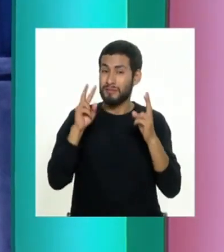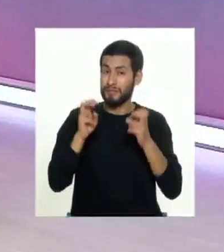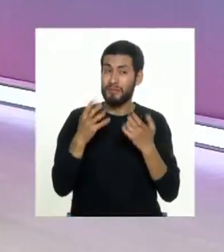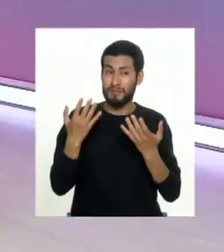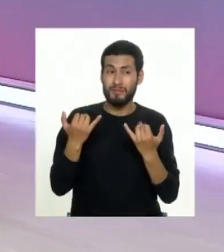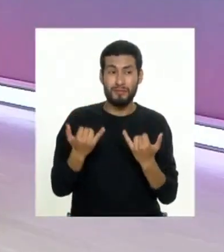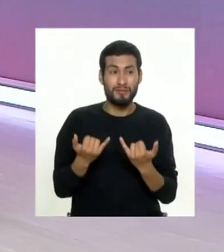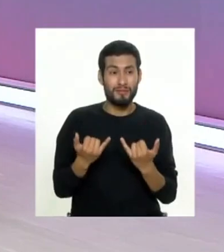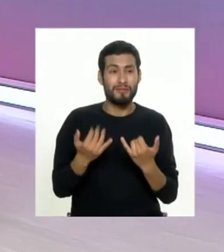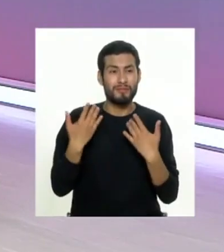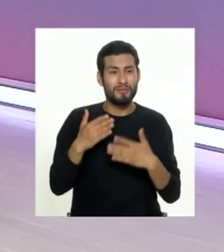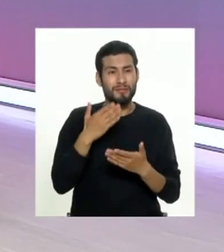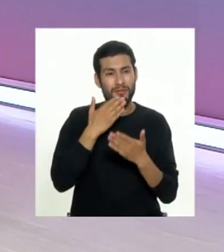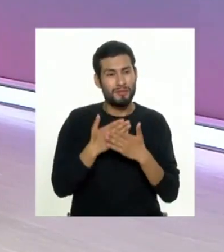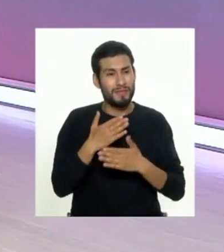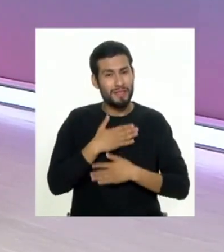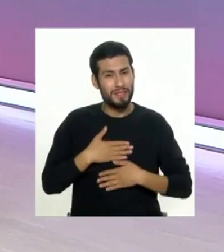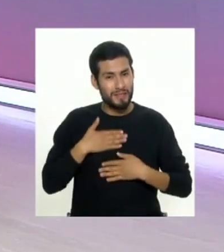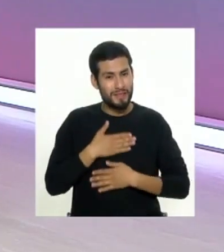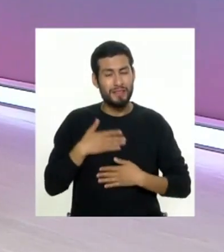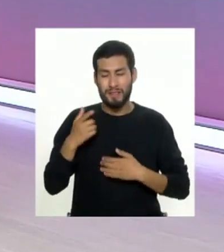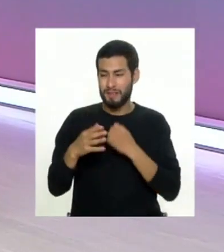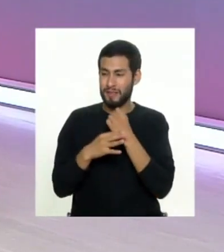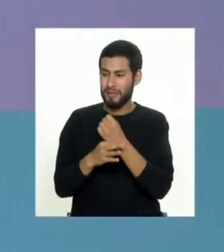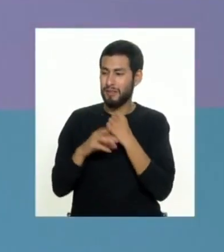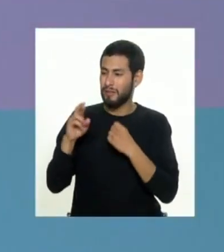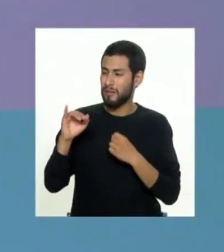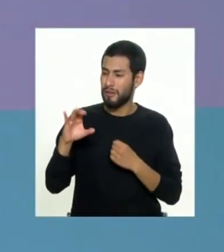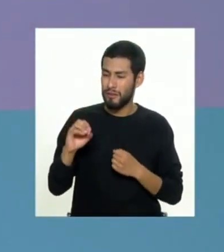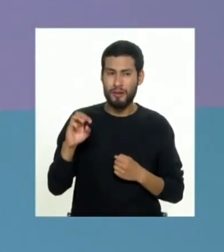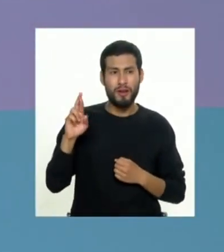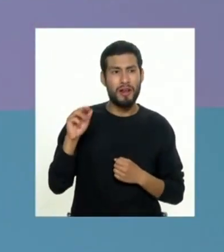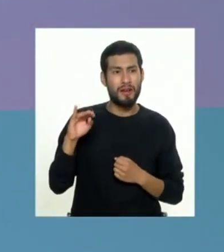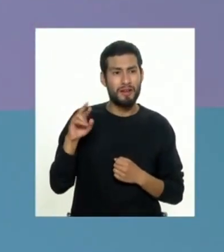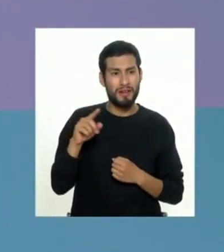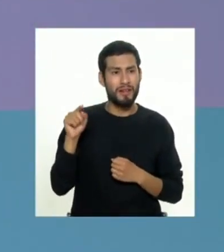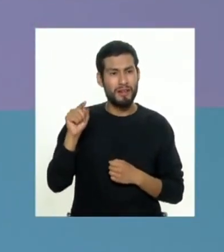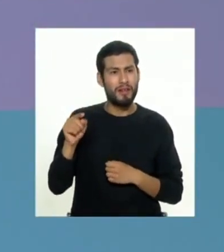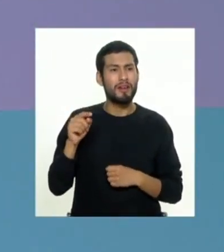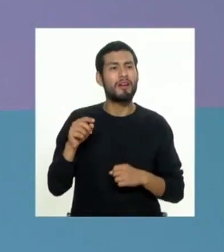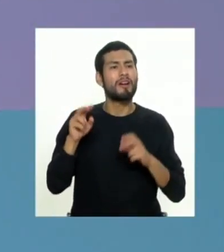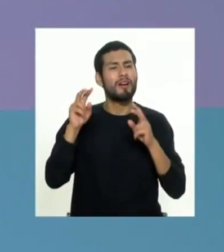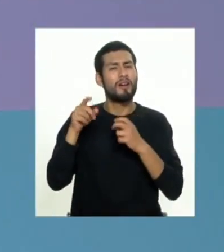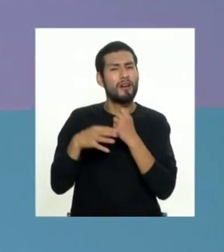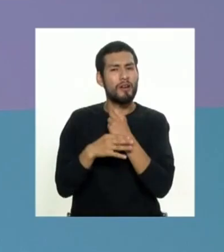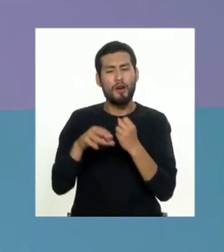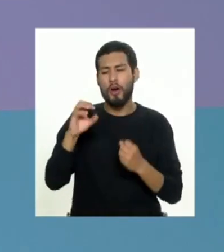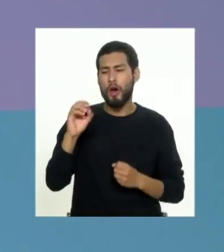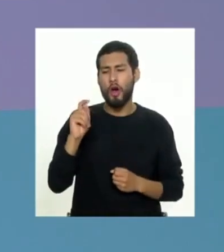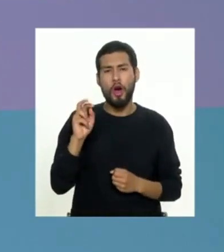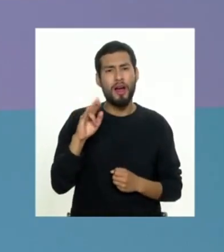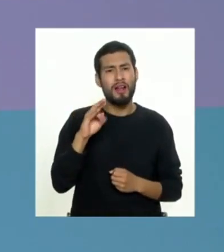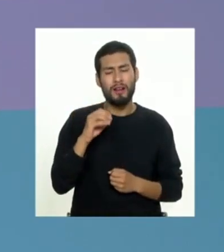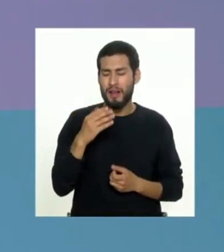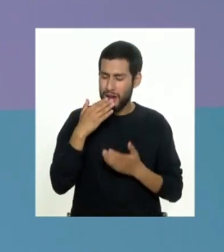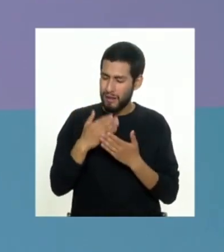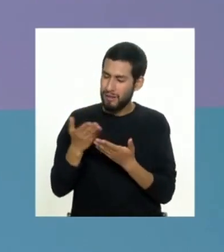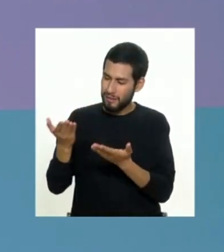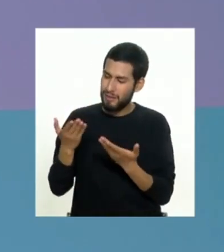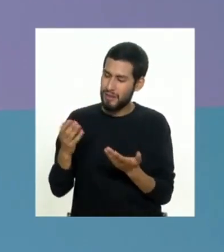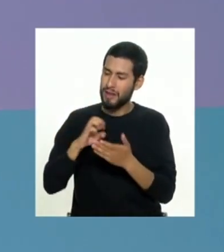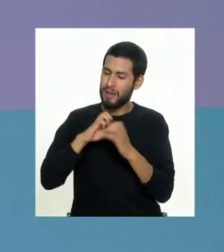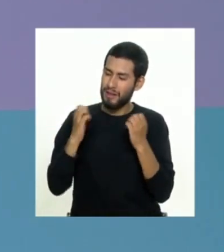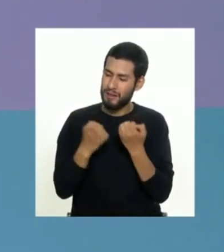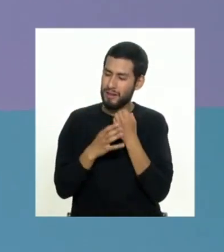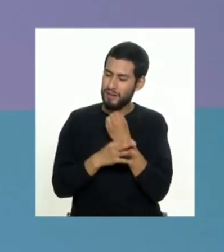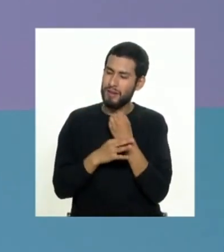tenemos hoy la grata visita de la doctora Rocío Ramírez. Ella es otorrinolaringóloga, a quien le agradecemos su visita a Cuerpo Médico